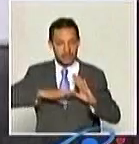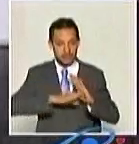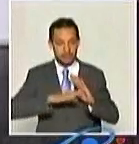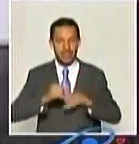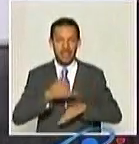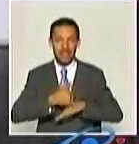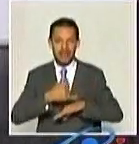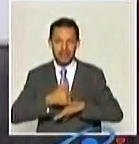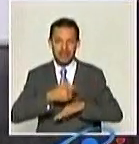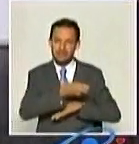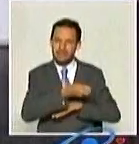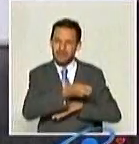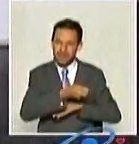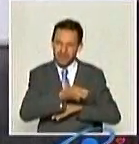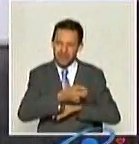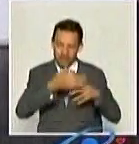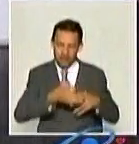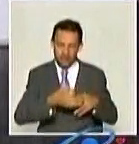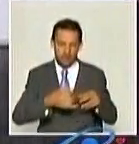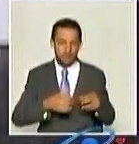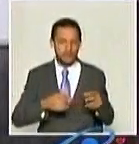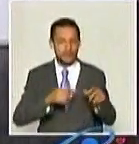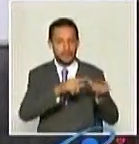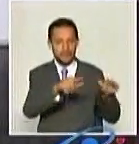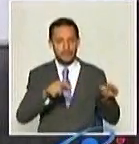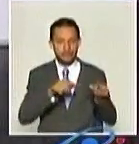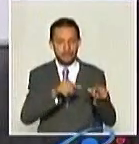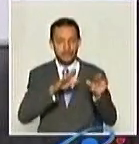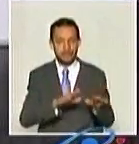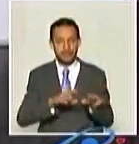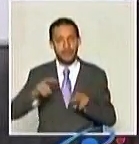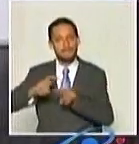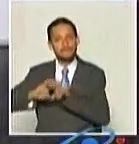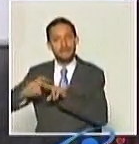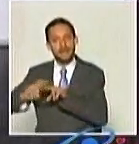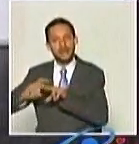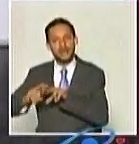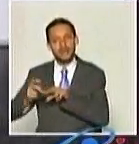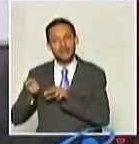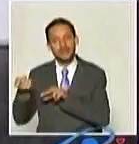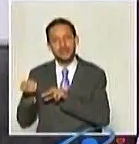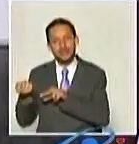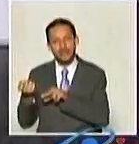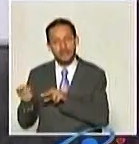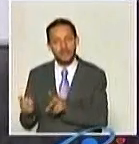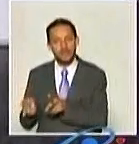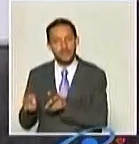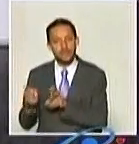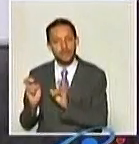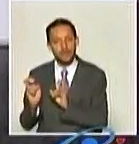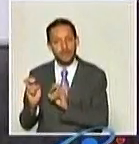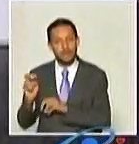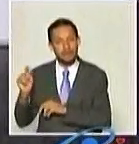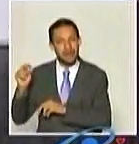Pradera, y en Manizales a una cuadra del Triángulo, en la nueva sede bajando hacia Belén,